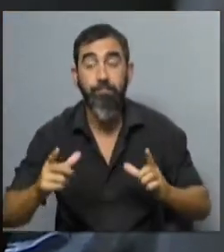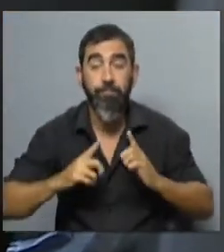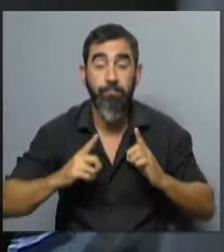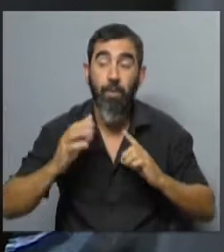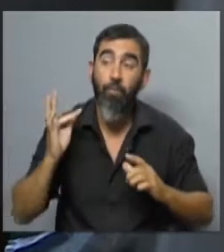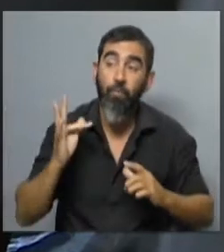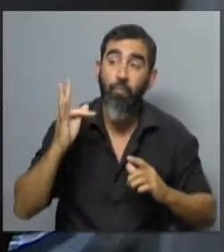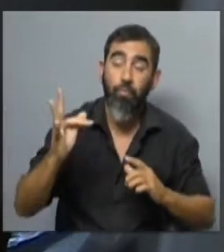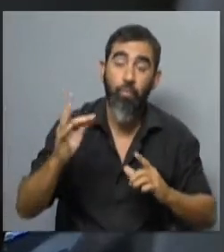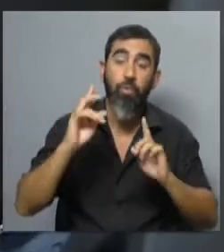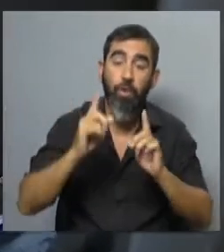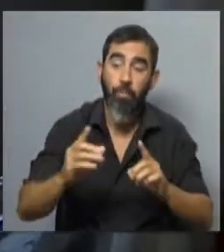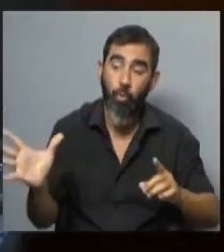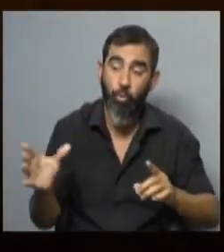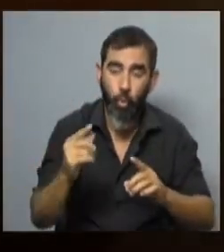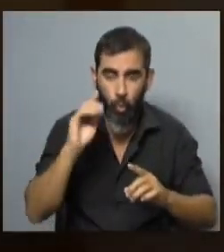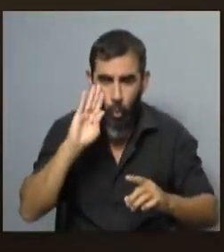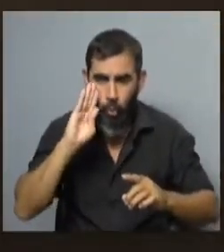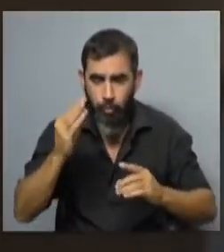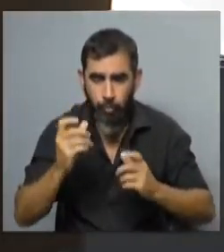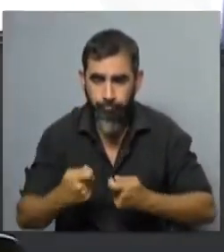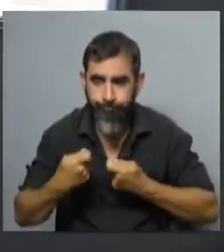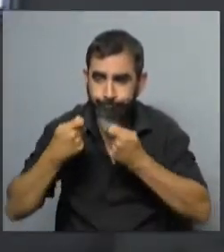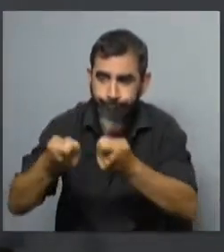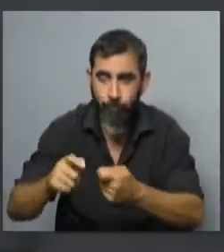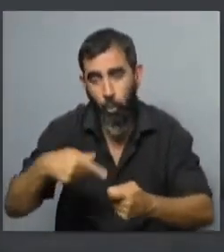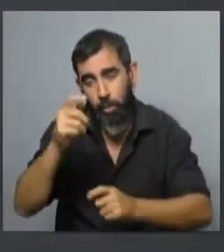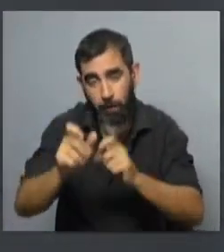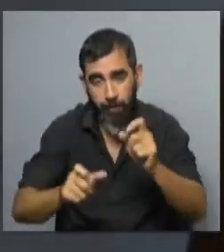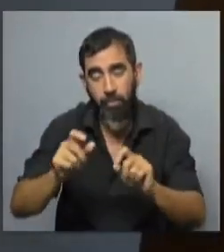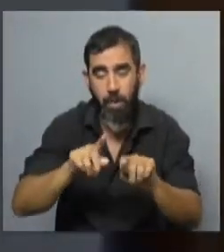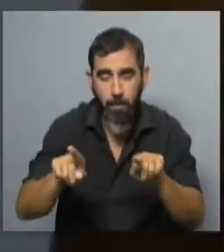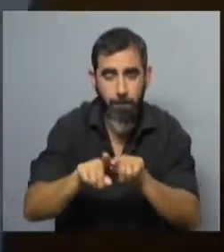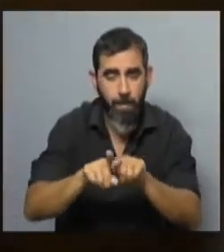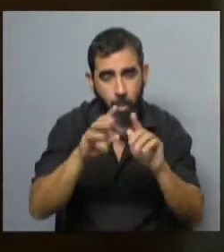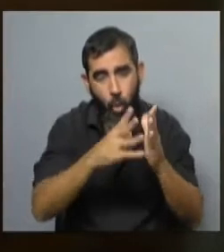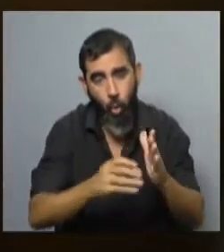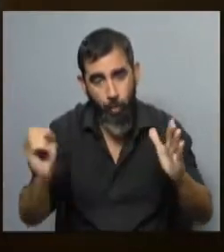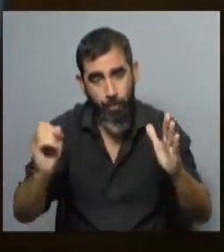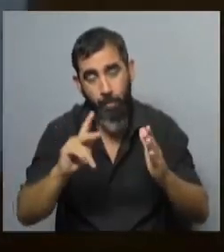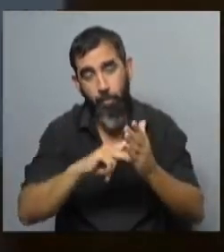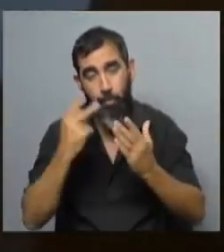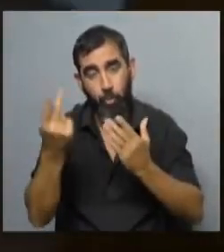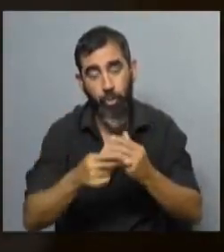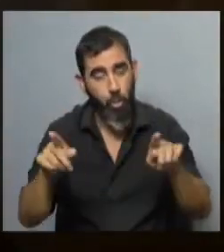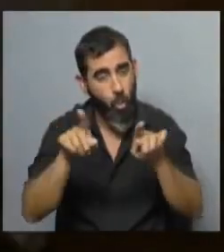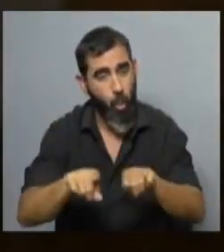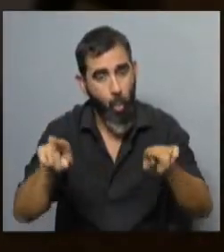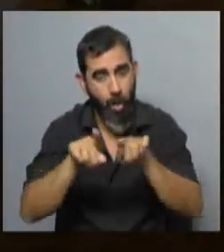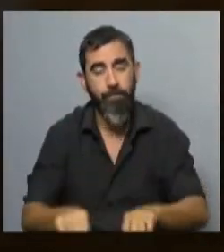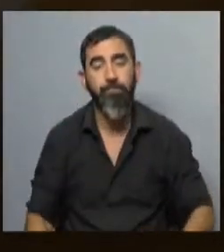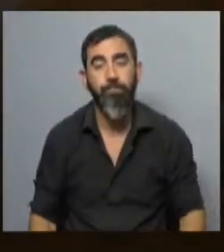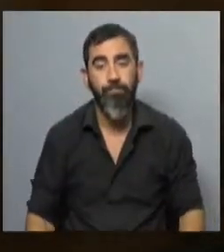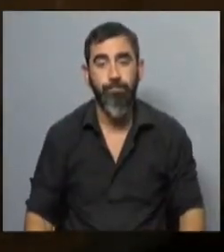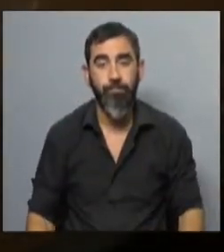más adelante también todo nuestro conocimiento trasladarlo para ahí para que se puedan concretar otro proyecto como este.